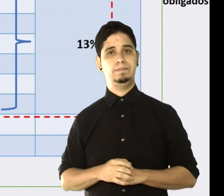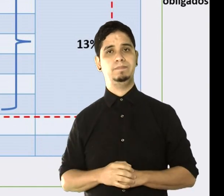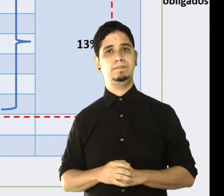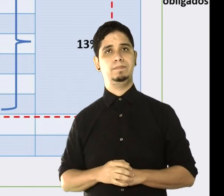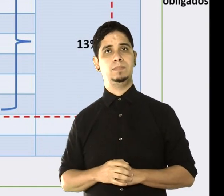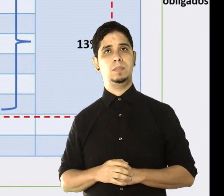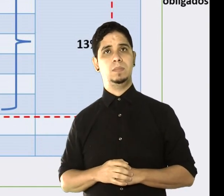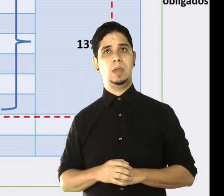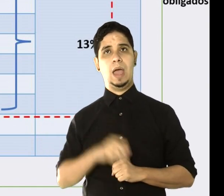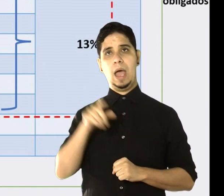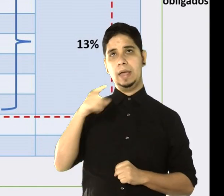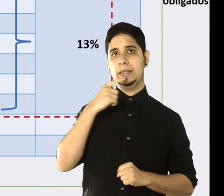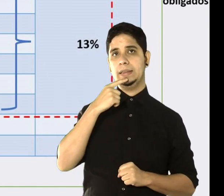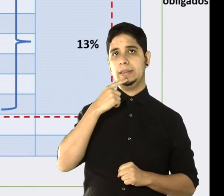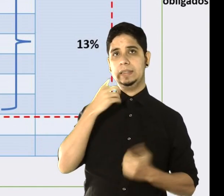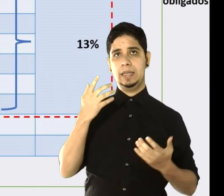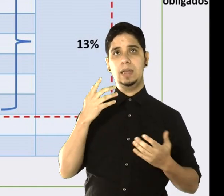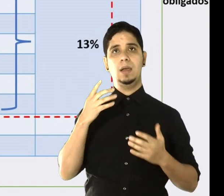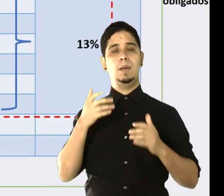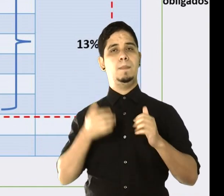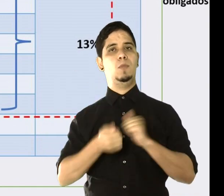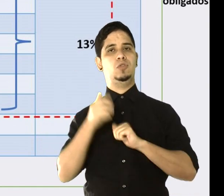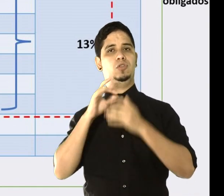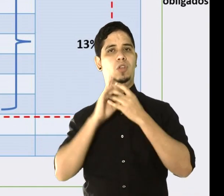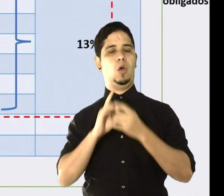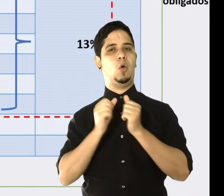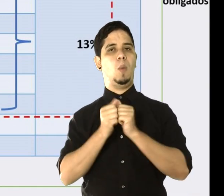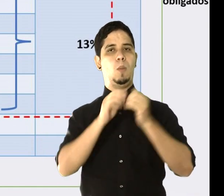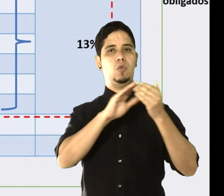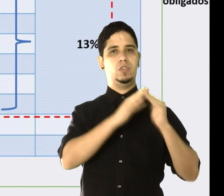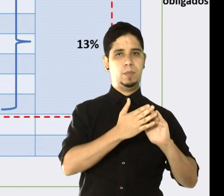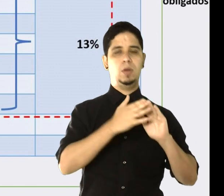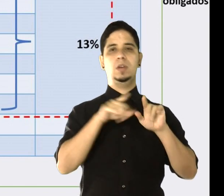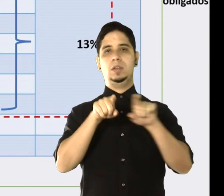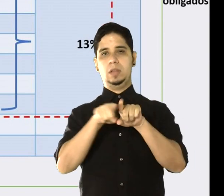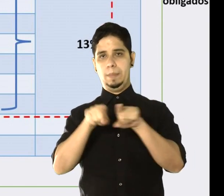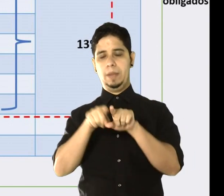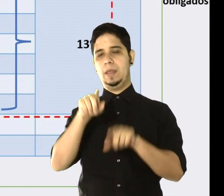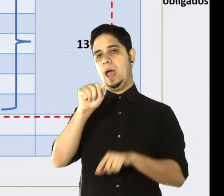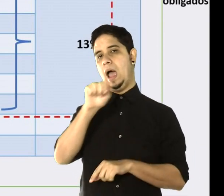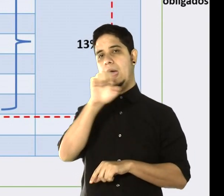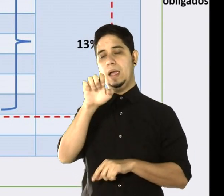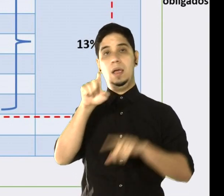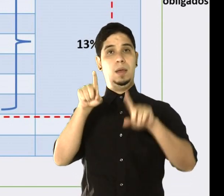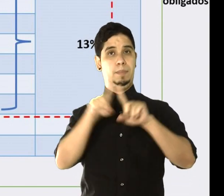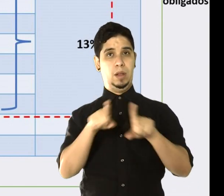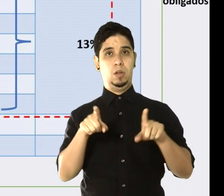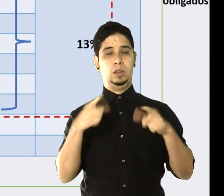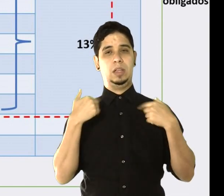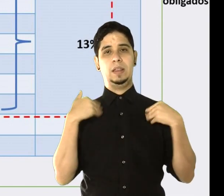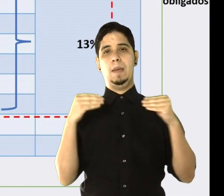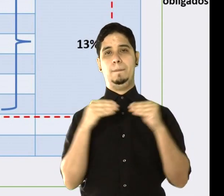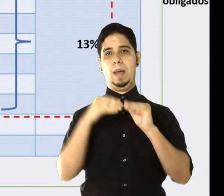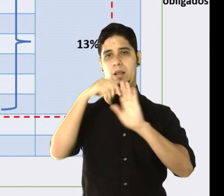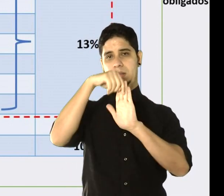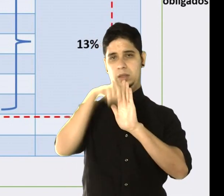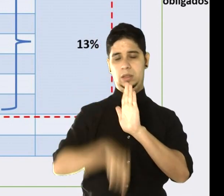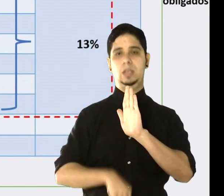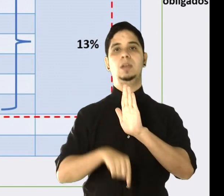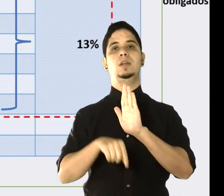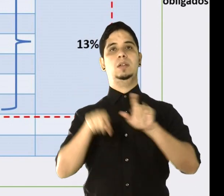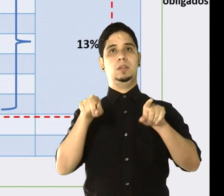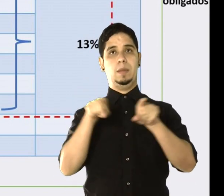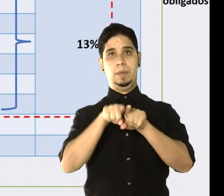en donde muchas veces nos concentramos mucho en el tema de los municipios y de la Autoridad de Energía Eléctrica, pero va mucho más allá, se incluye inclusive